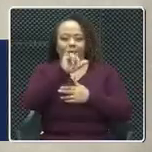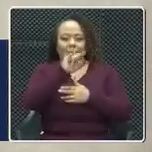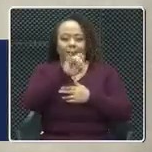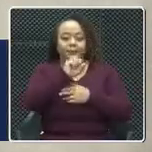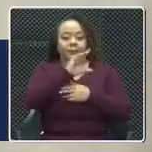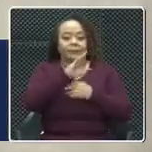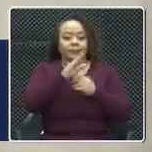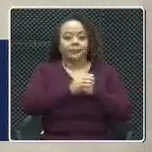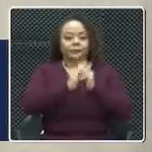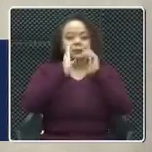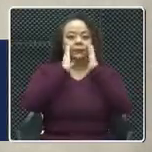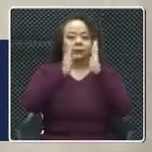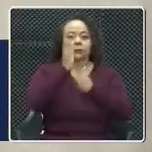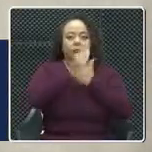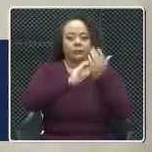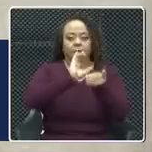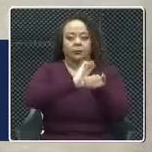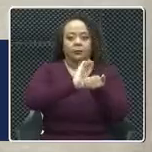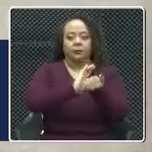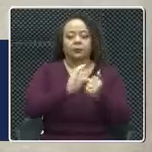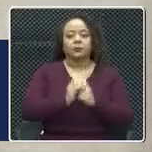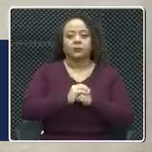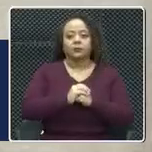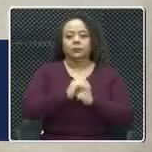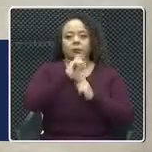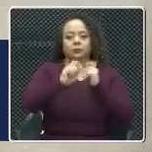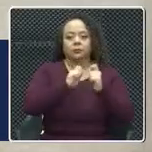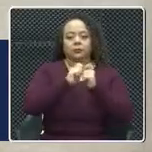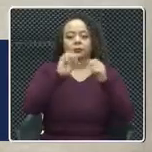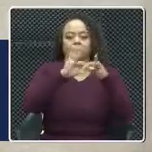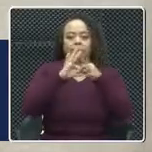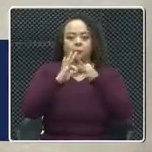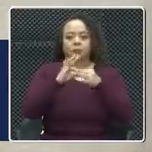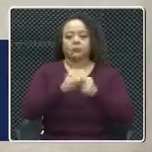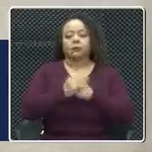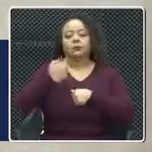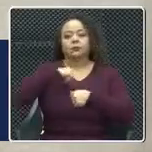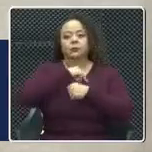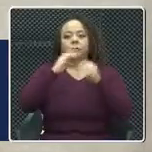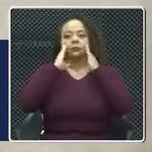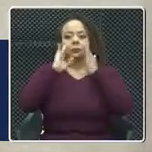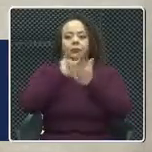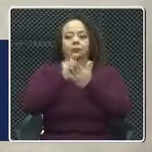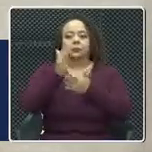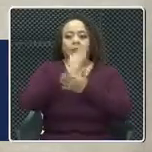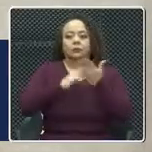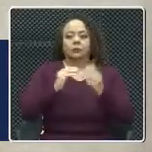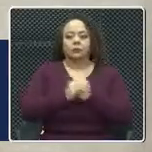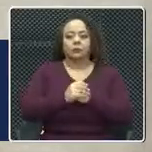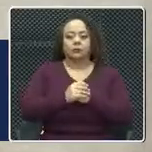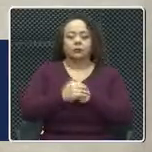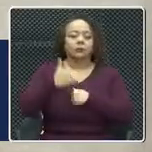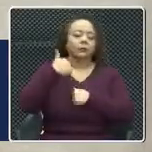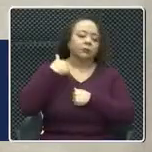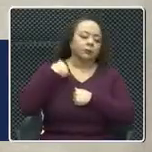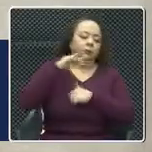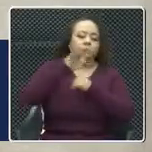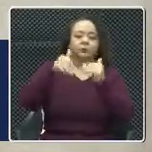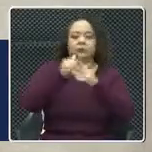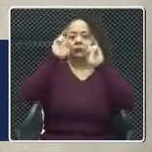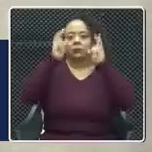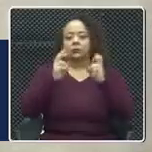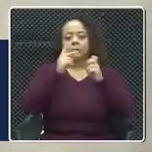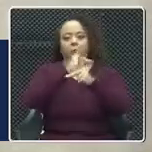línea de atención de la parte clínica. Clínica. Okay. Propiamente en la red, ¿verdad? Lo que vamos a atender es esa parte. Claro. Habrá todo un tema,